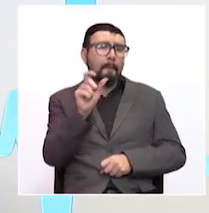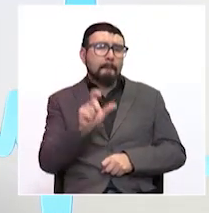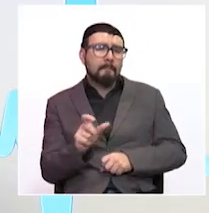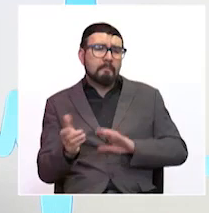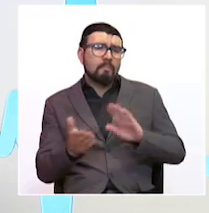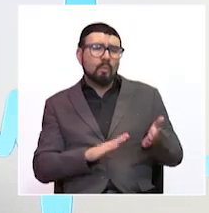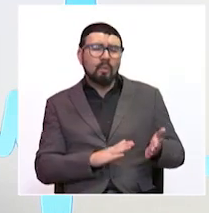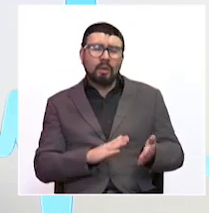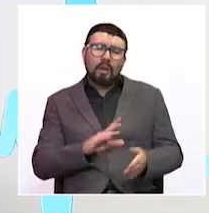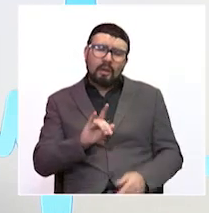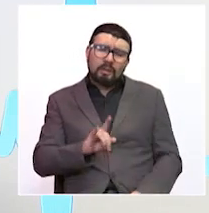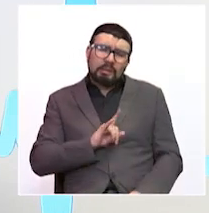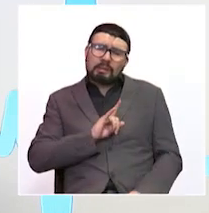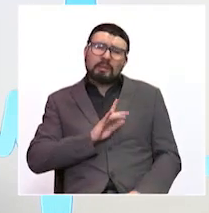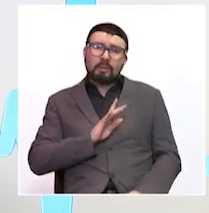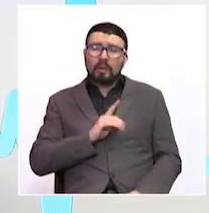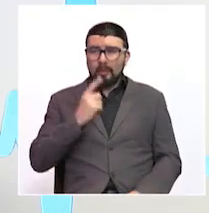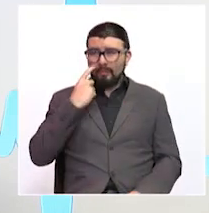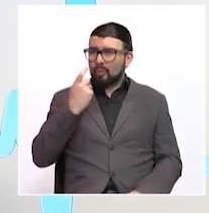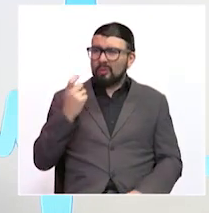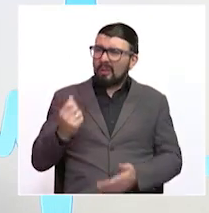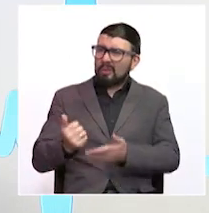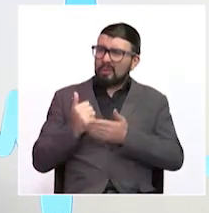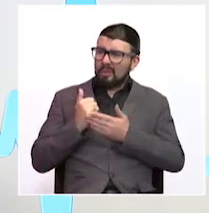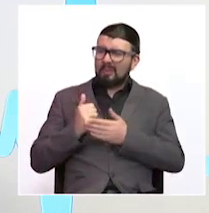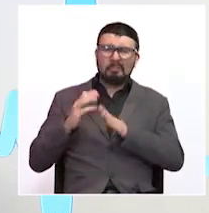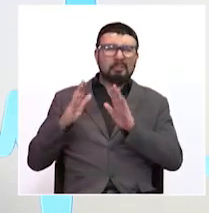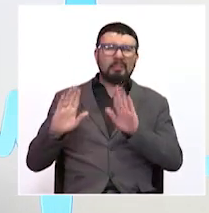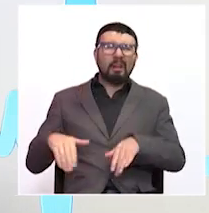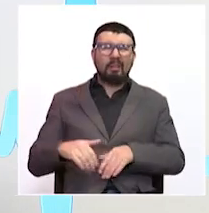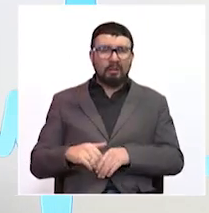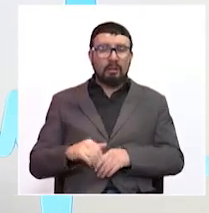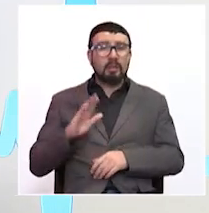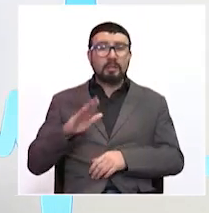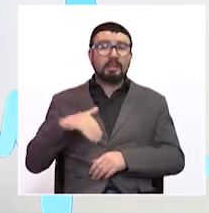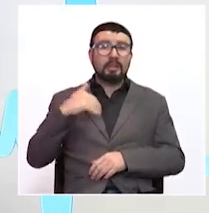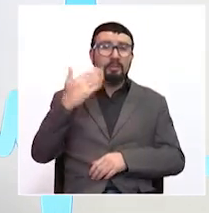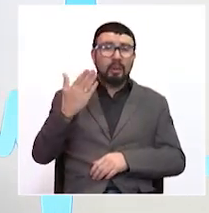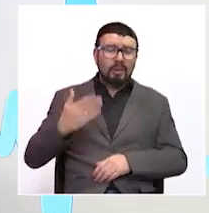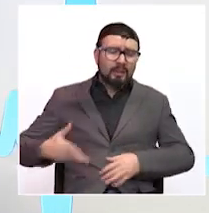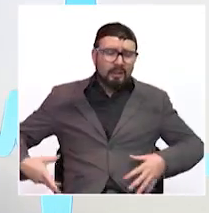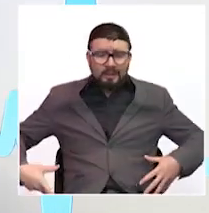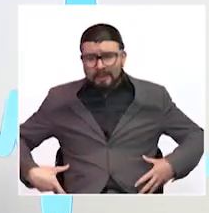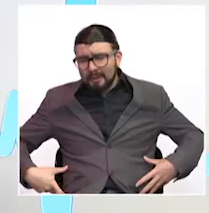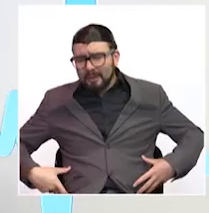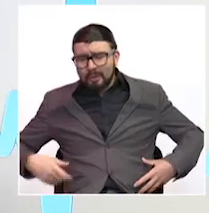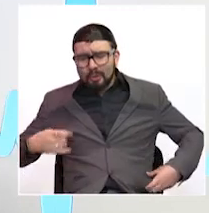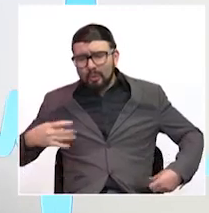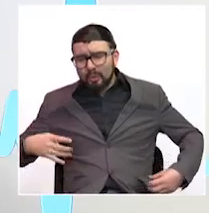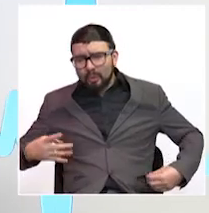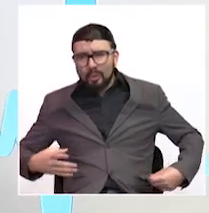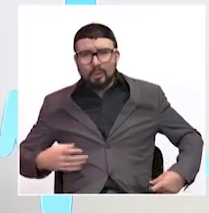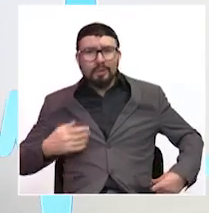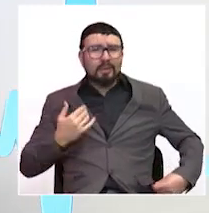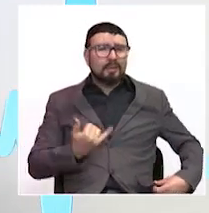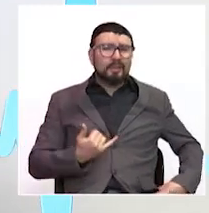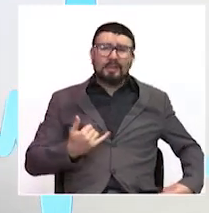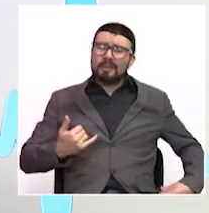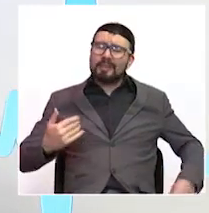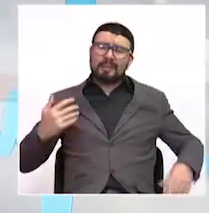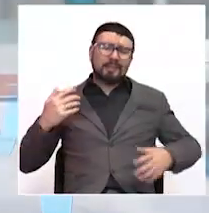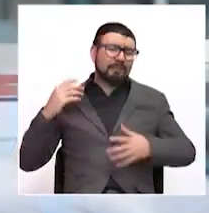ayudas y terminamos con dolores cervicales cansancios y demás cargando